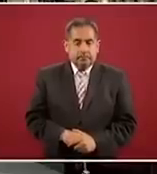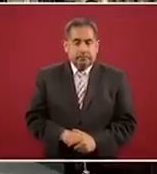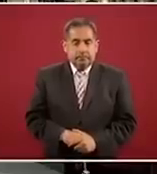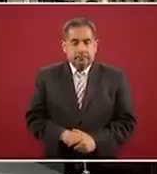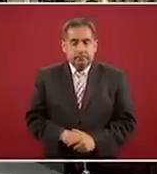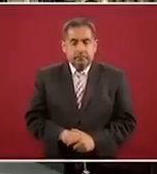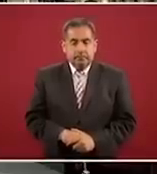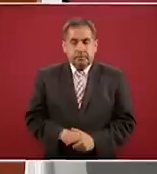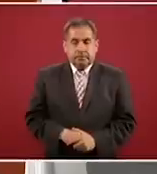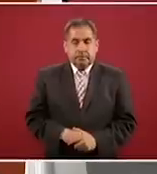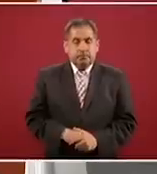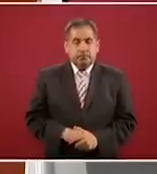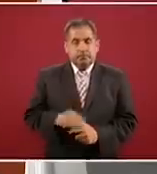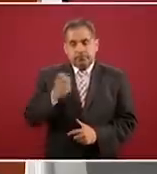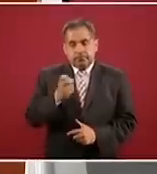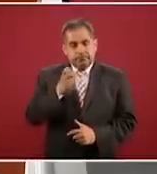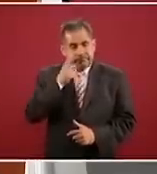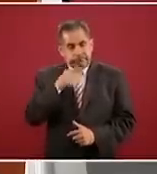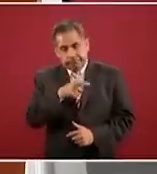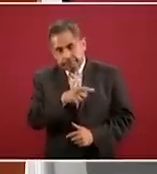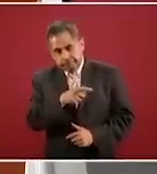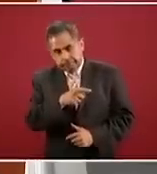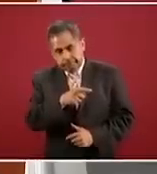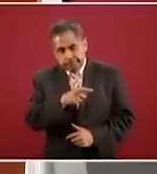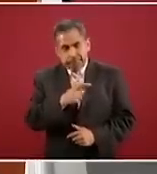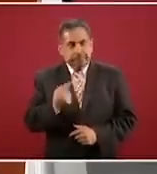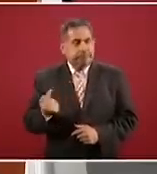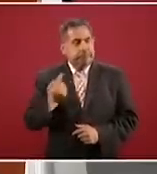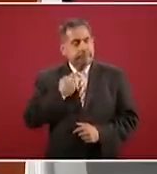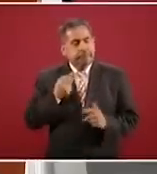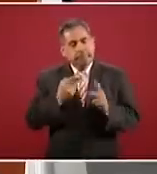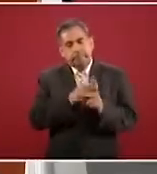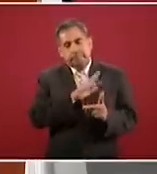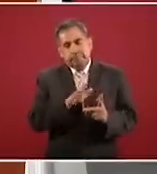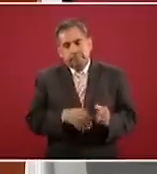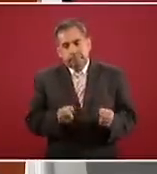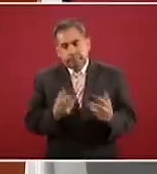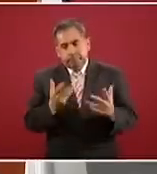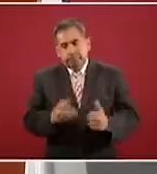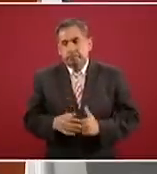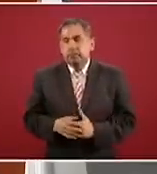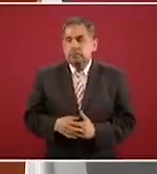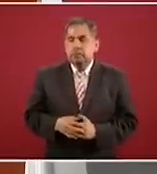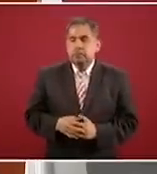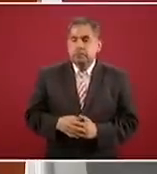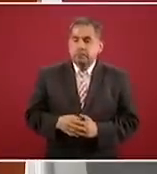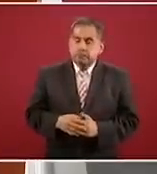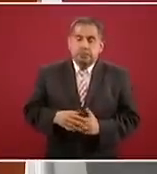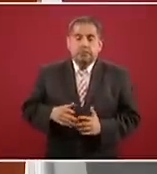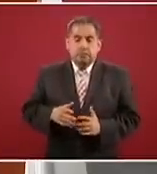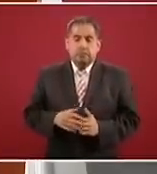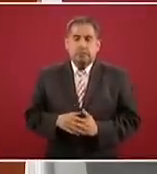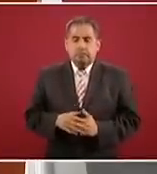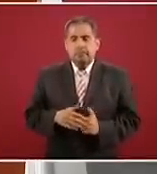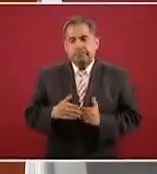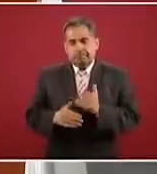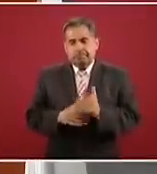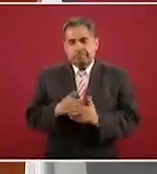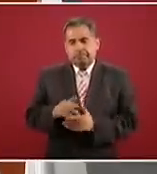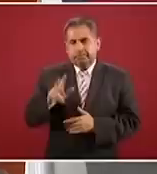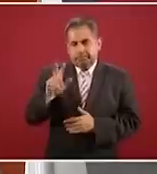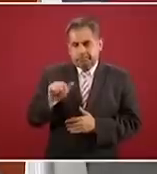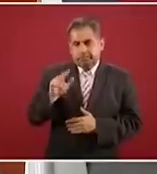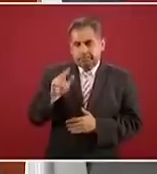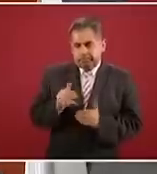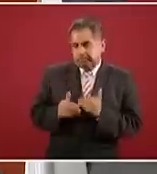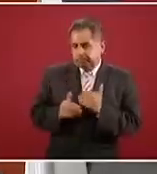Es el comportamiento en el caso de homicidios. Entonces, vamos a ir avanzando,